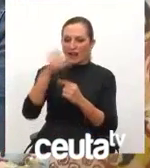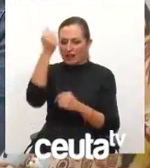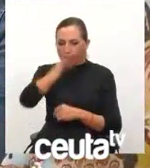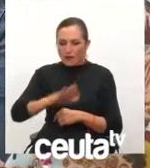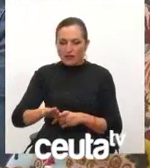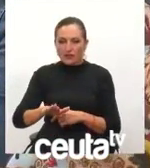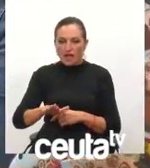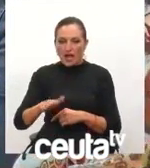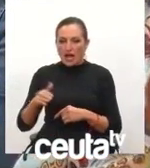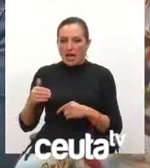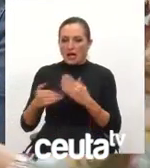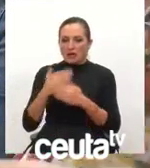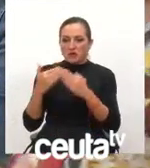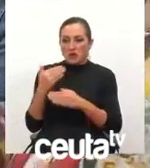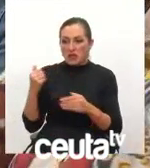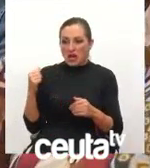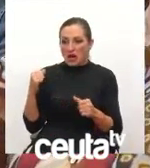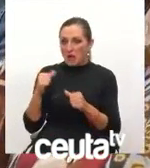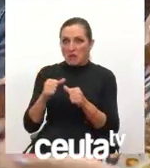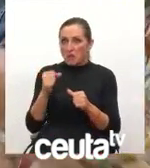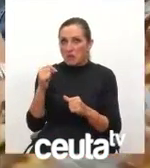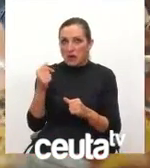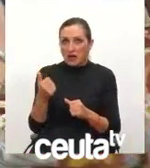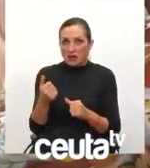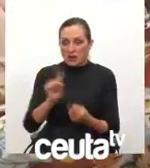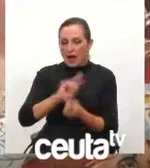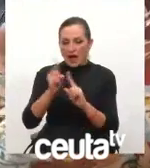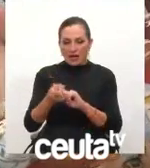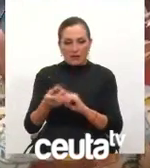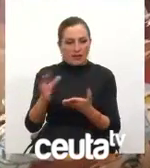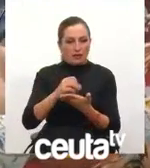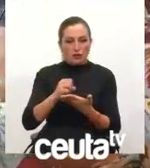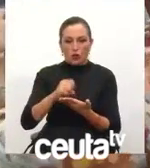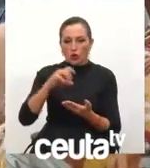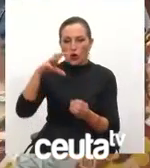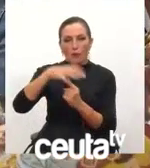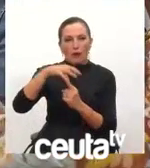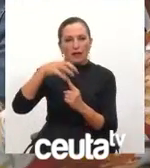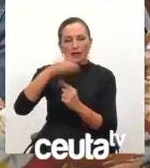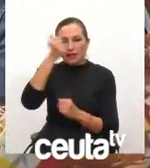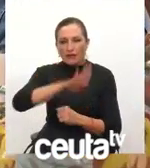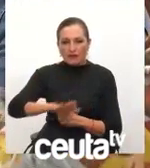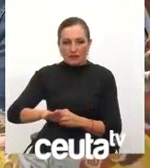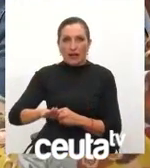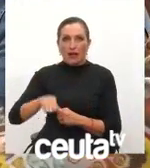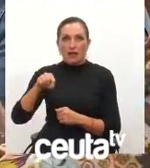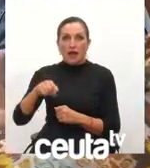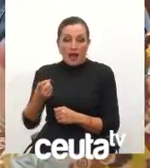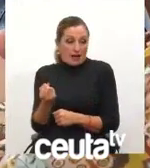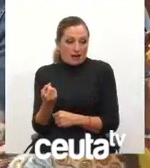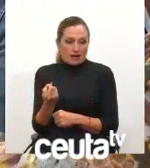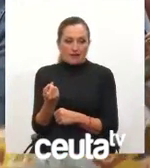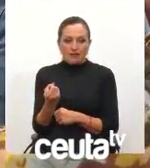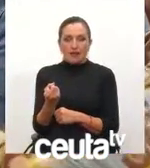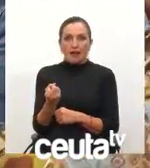días también han anunciado que van a cambiar todos los parques infantiles de nuestra ciudad, carencia que los socialistas le hemos pedido hasta